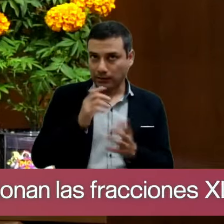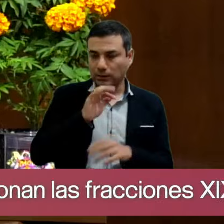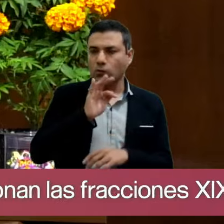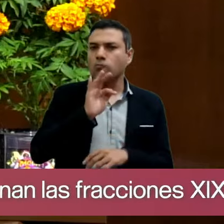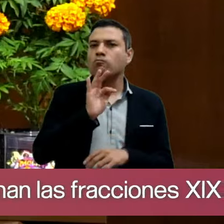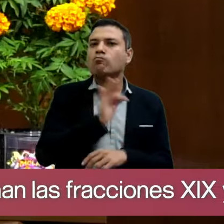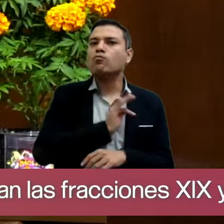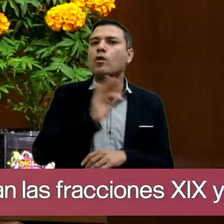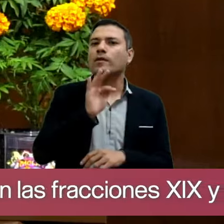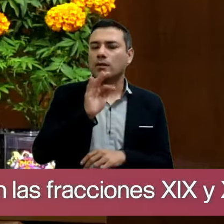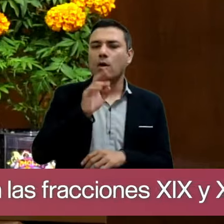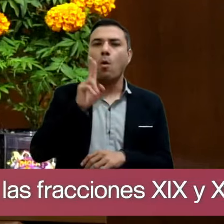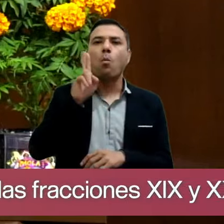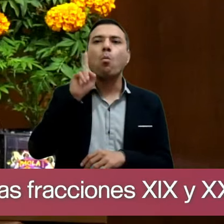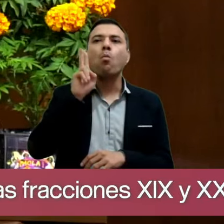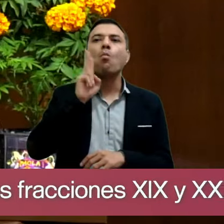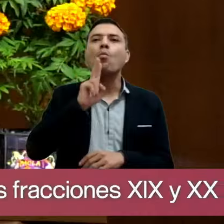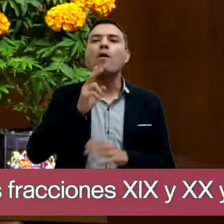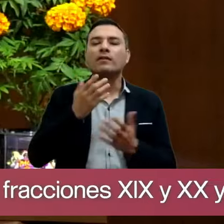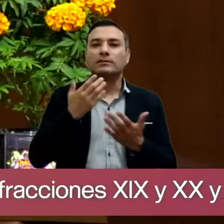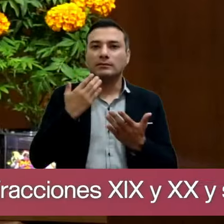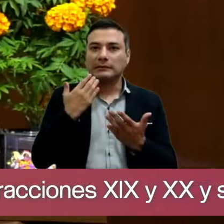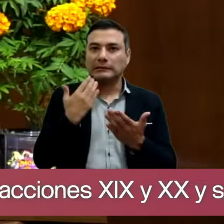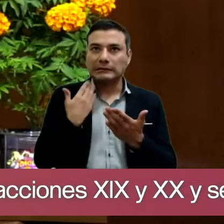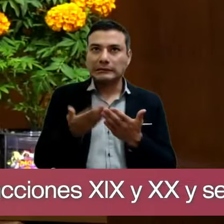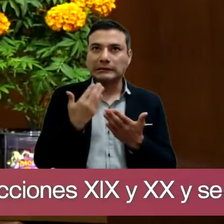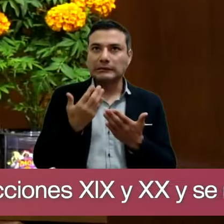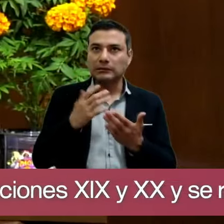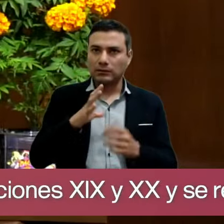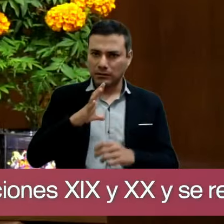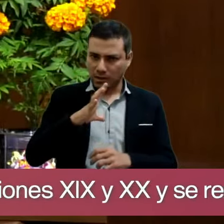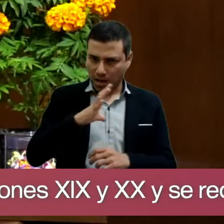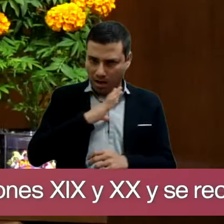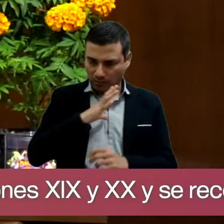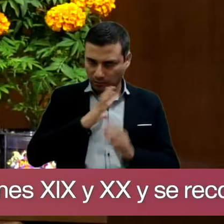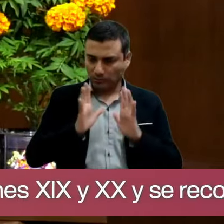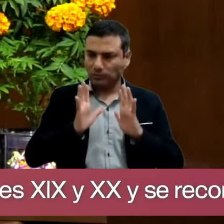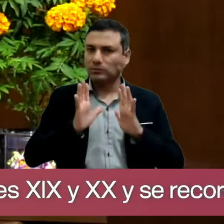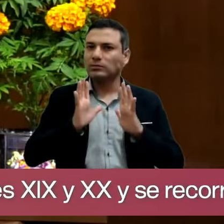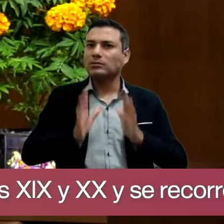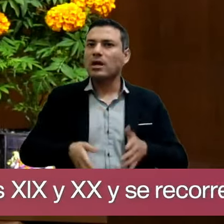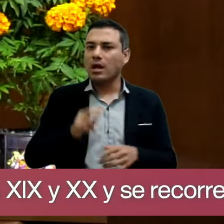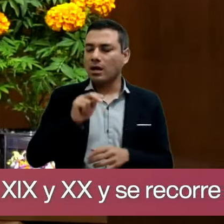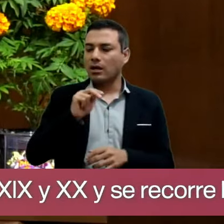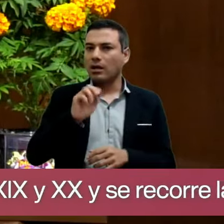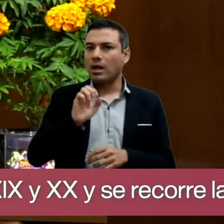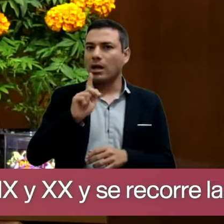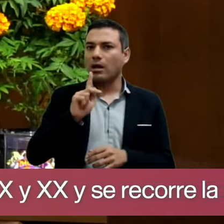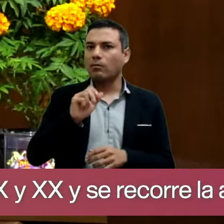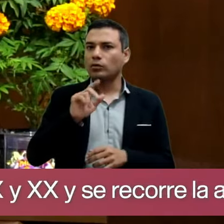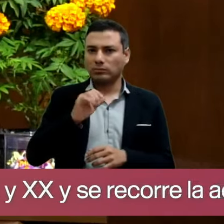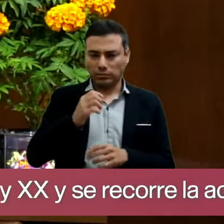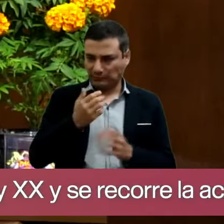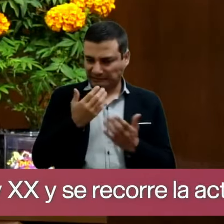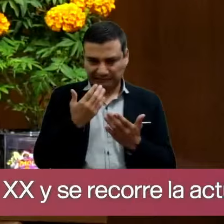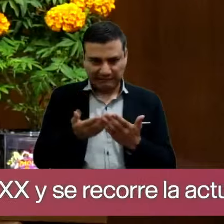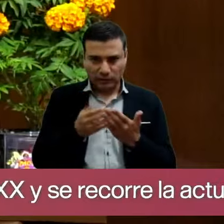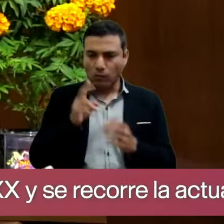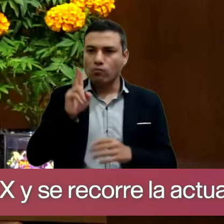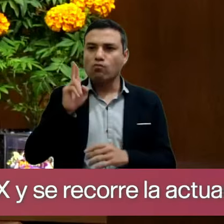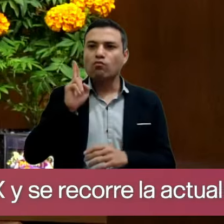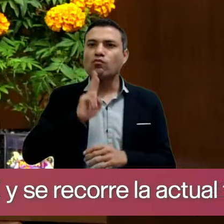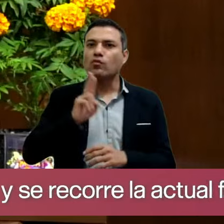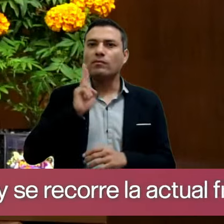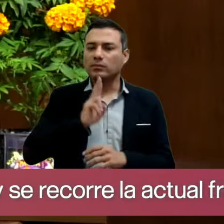podrá comprobar la existencia o inexistencia del nepotismo de una manera directa,